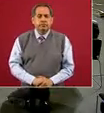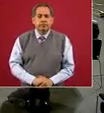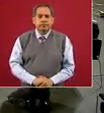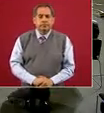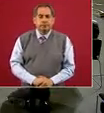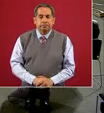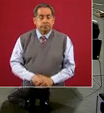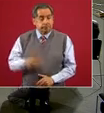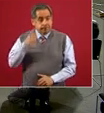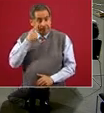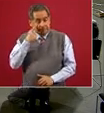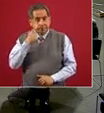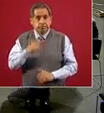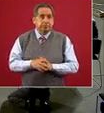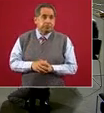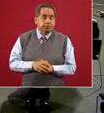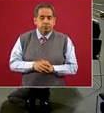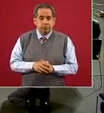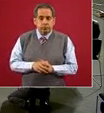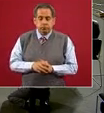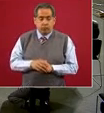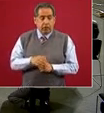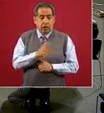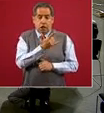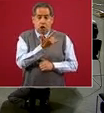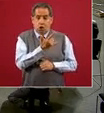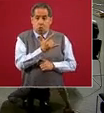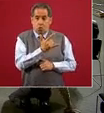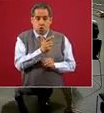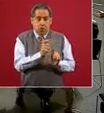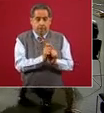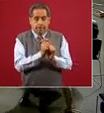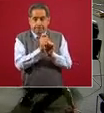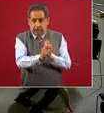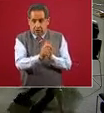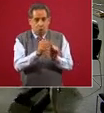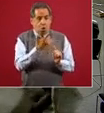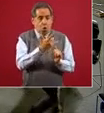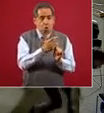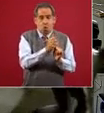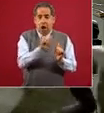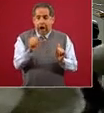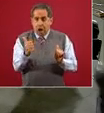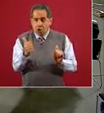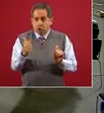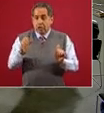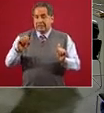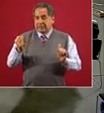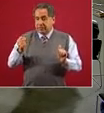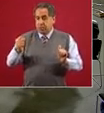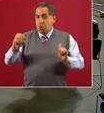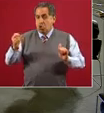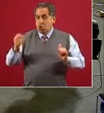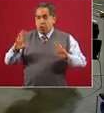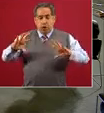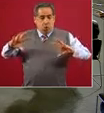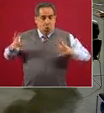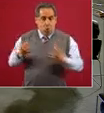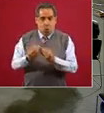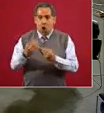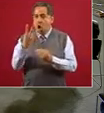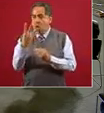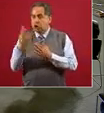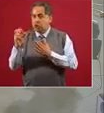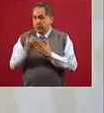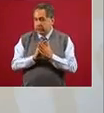Bueno, en el operativo de julio, del pago de julio, agosto, septiembre y octubre, que como ustedes saben,